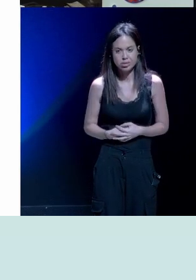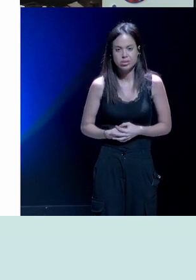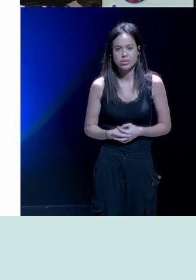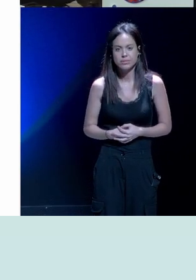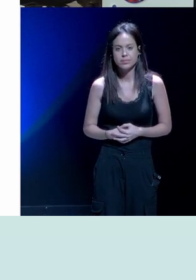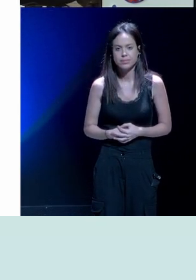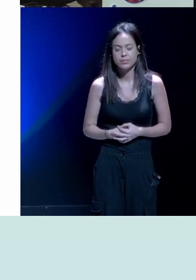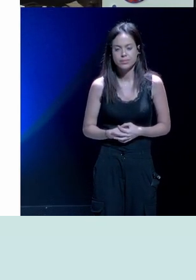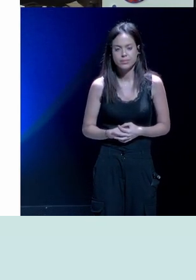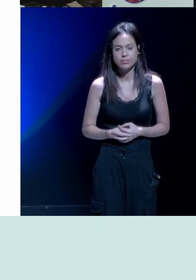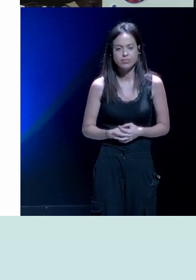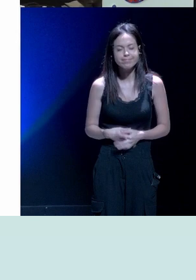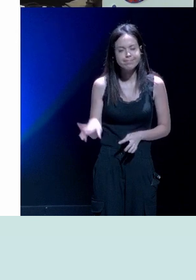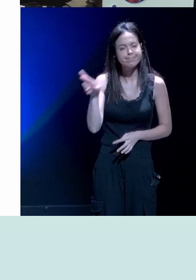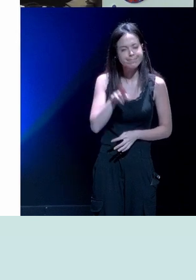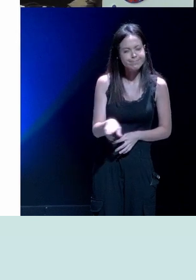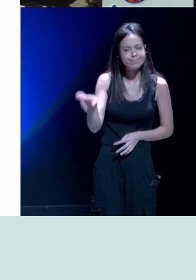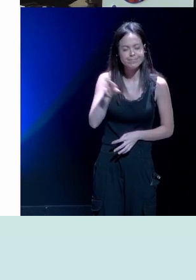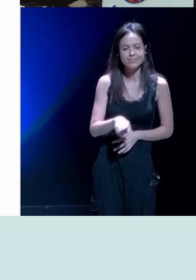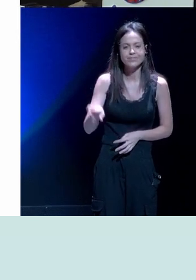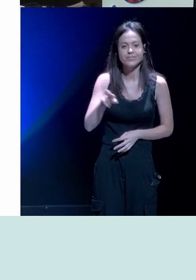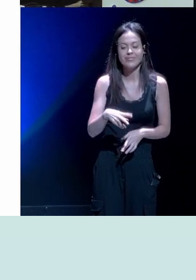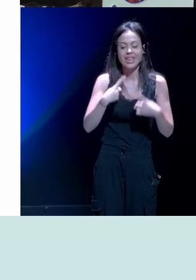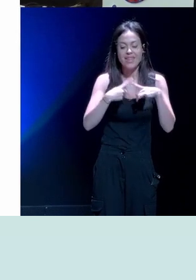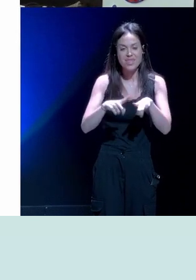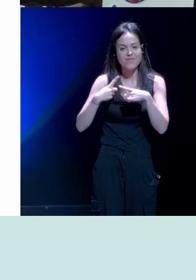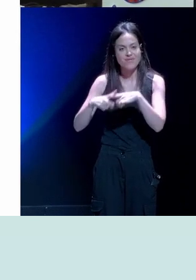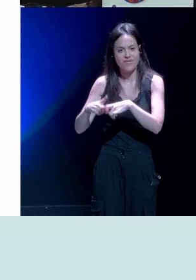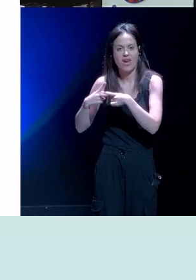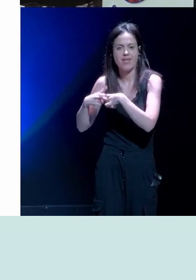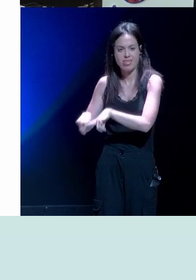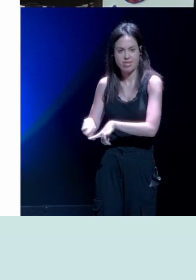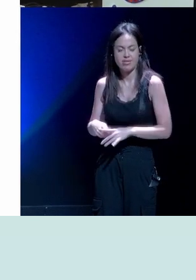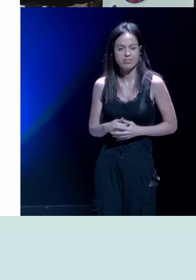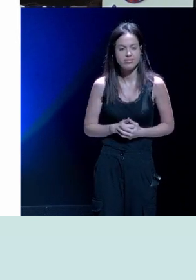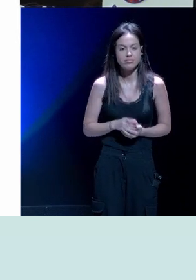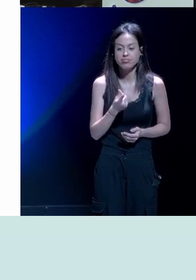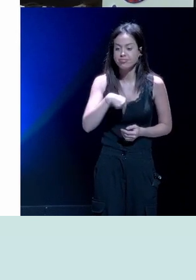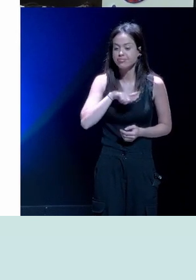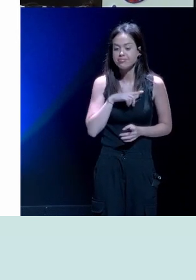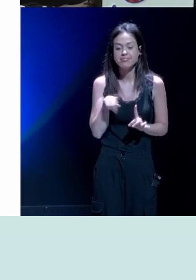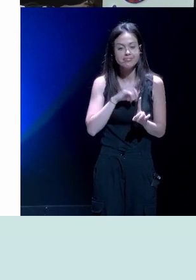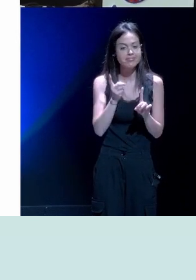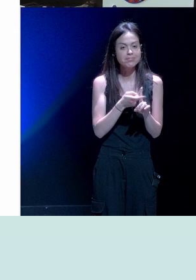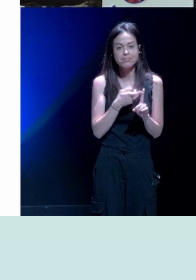Y quisiera insistir también en las diferencias que podemos encontrar